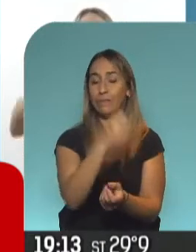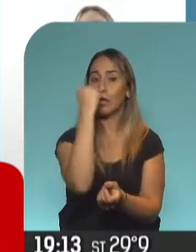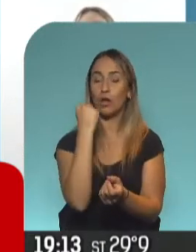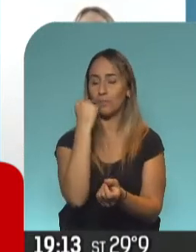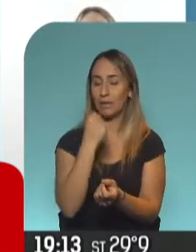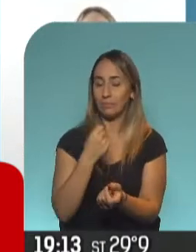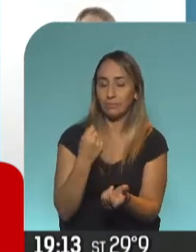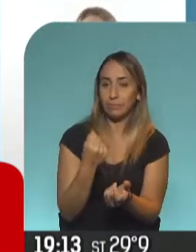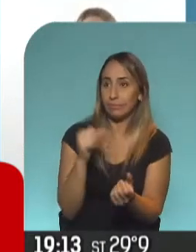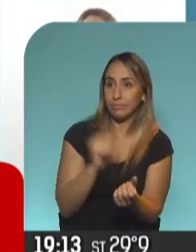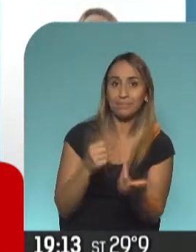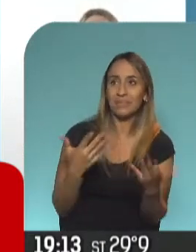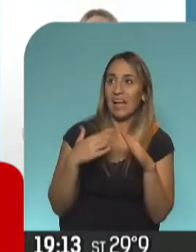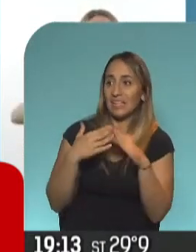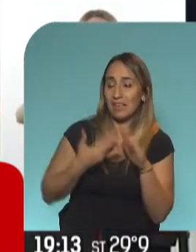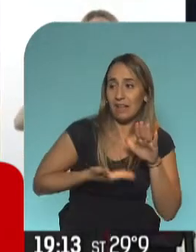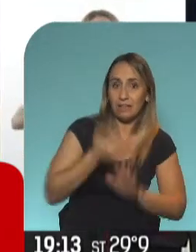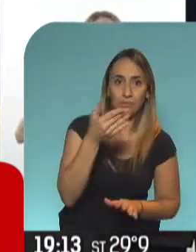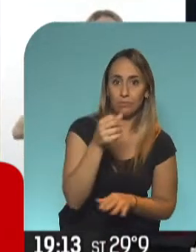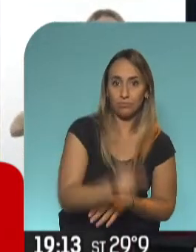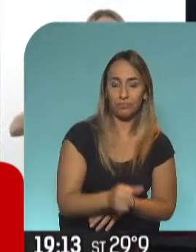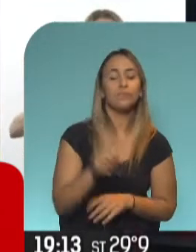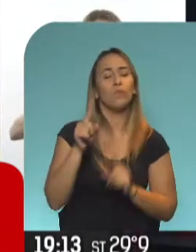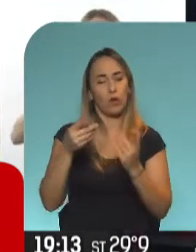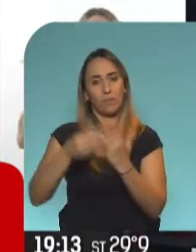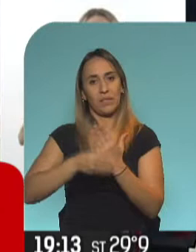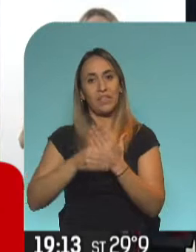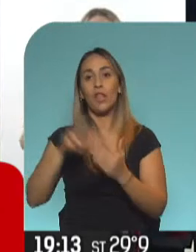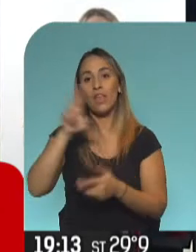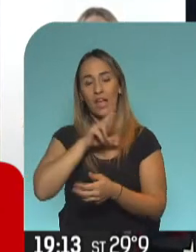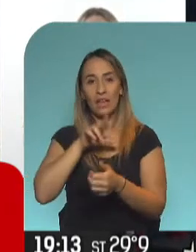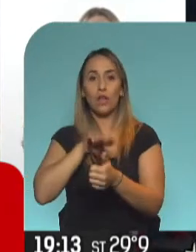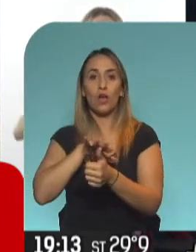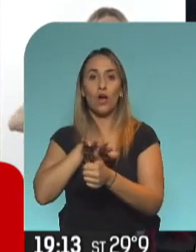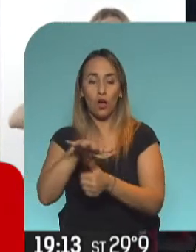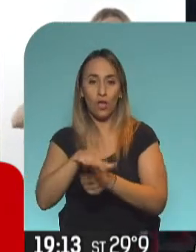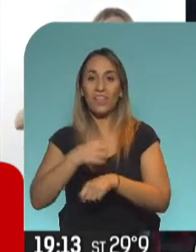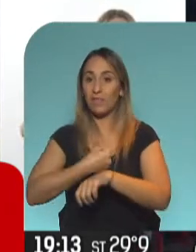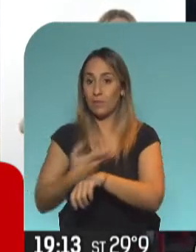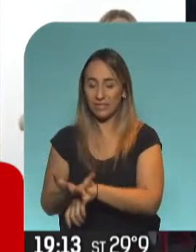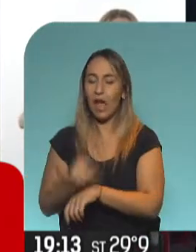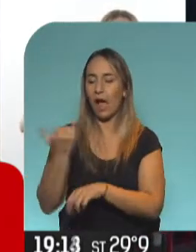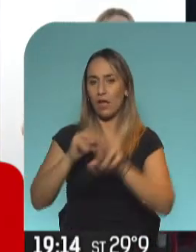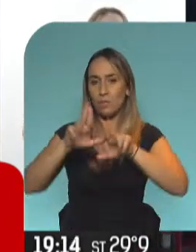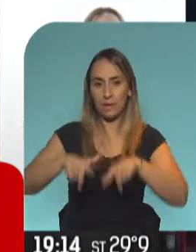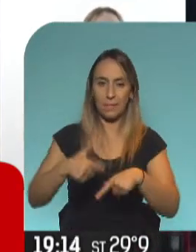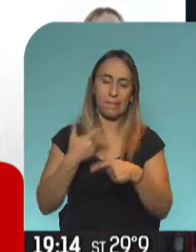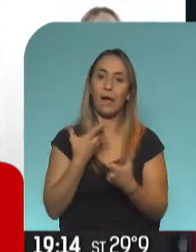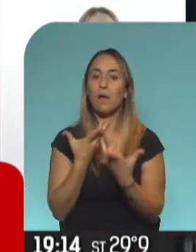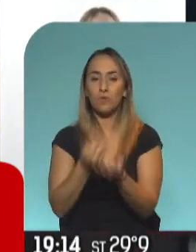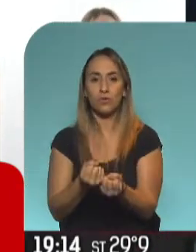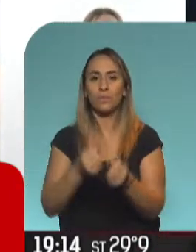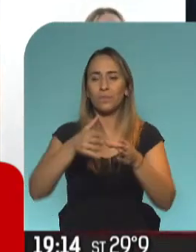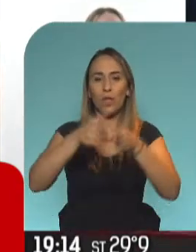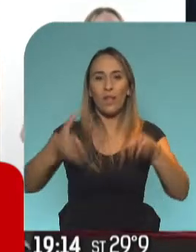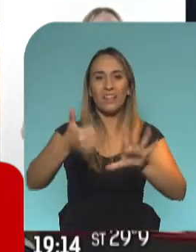Bueno, el Ministerio de Géneros y Diversidades tiene un programa de acompañamiento que son 6 meses con un sueldo mínimo. Por ahí no te van a